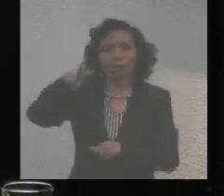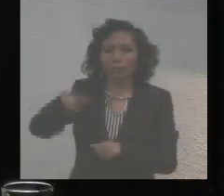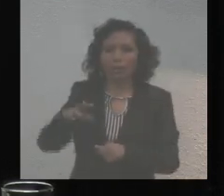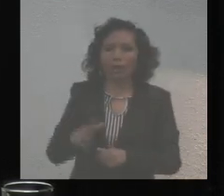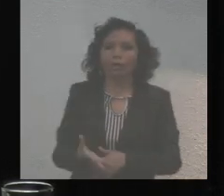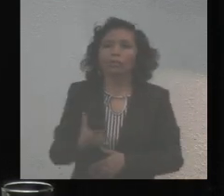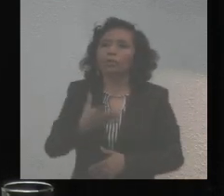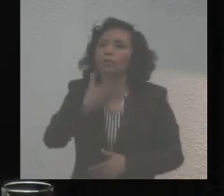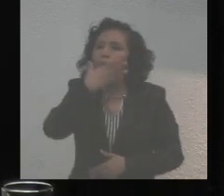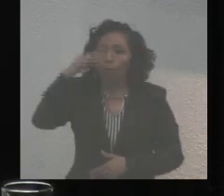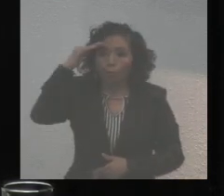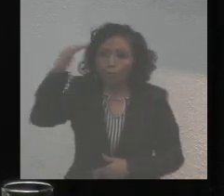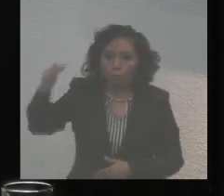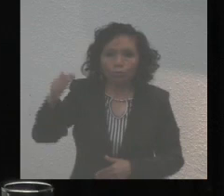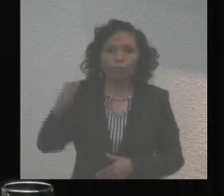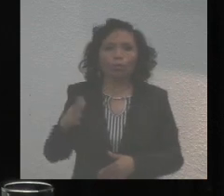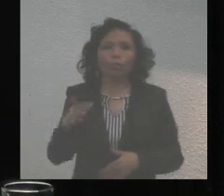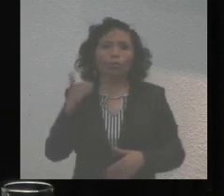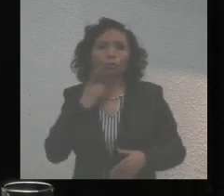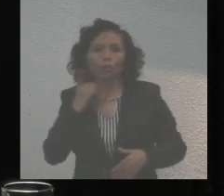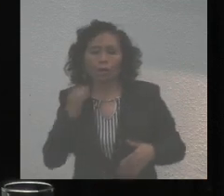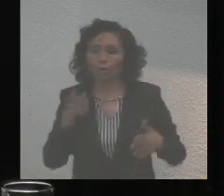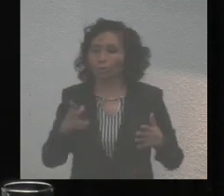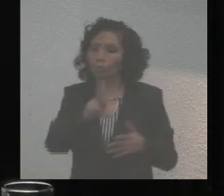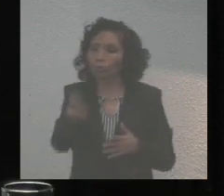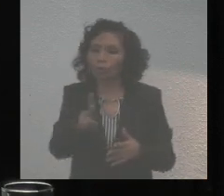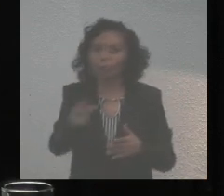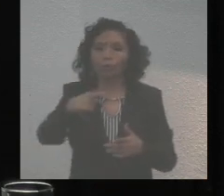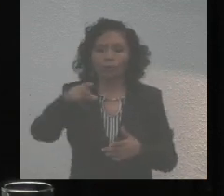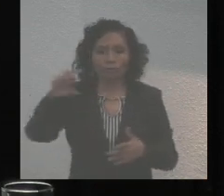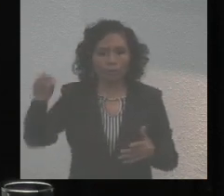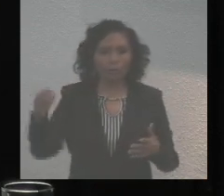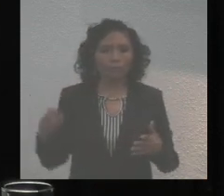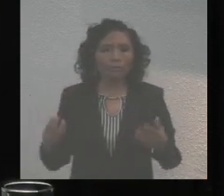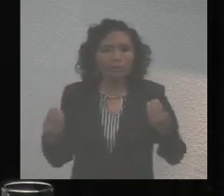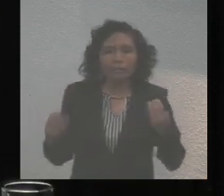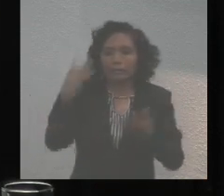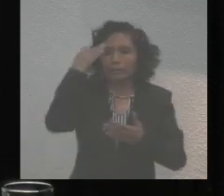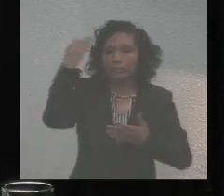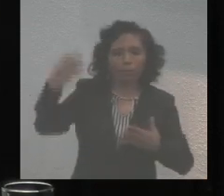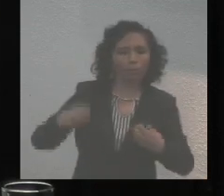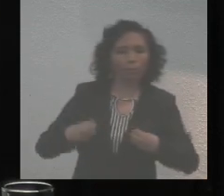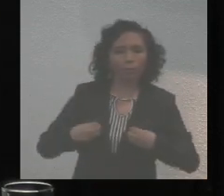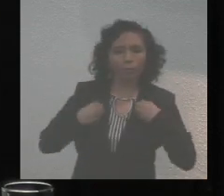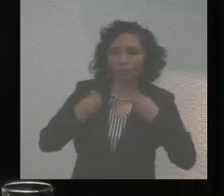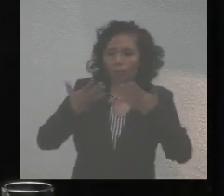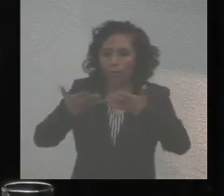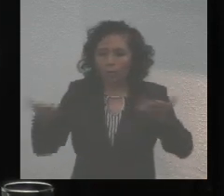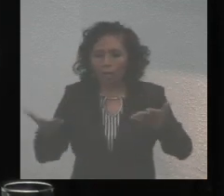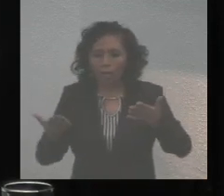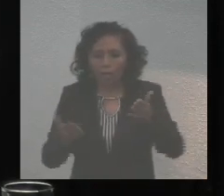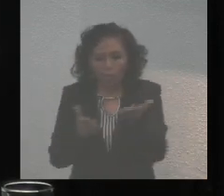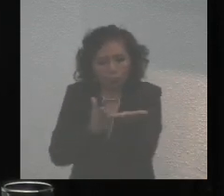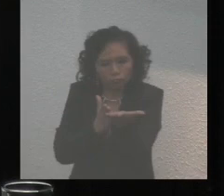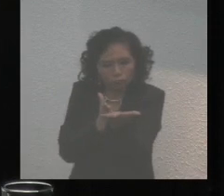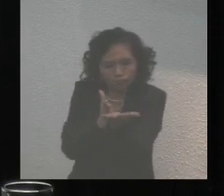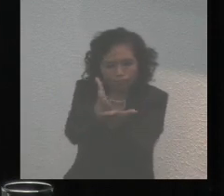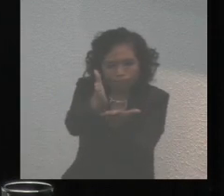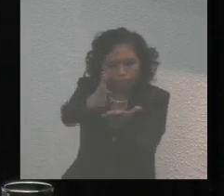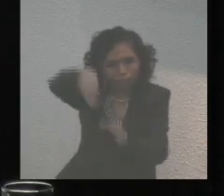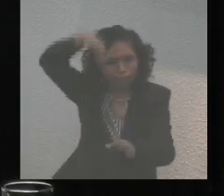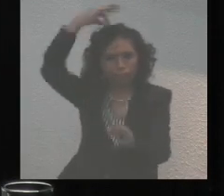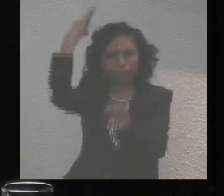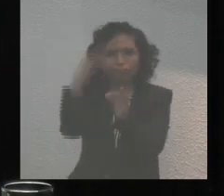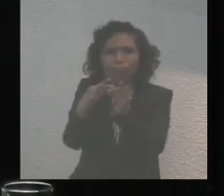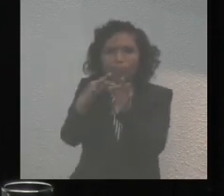Señoras, señores legisladores, pueblo quintanarroense, vivimos tiempos que nos obligan a encontrar los caminos correctos para llegar a